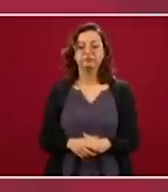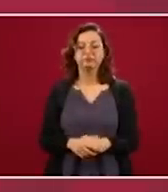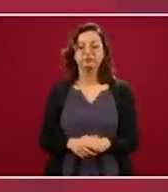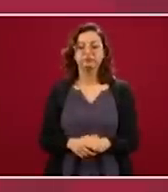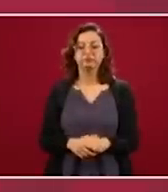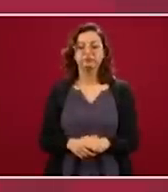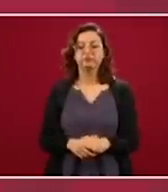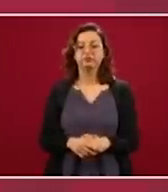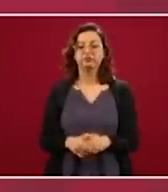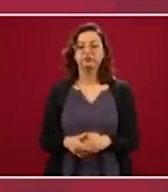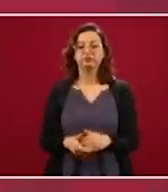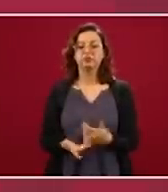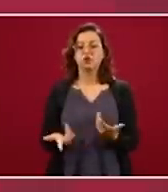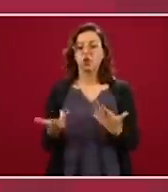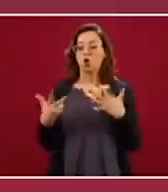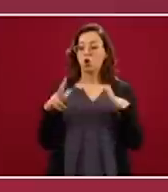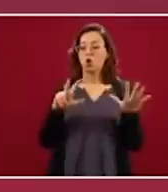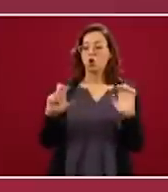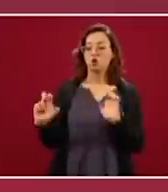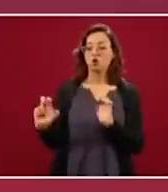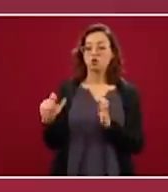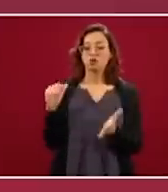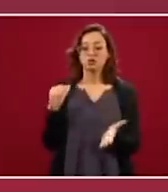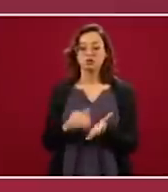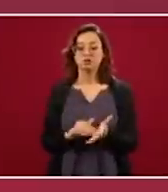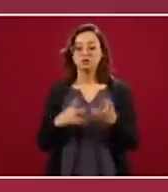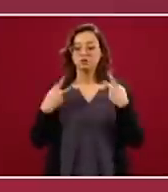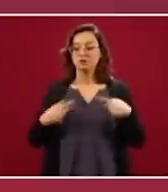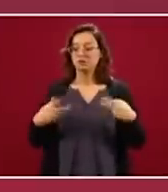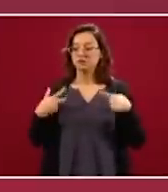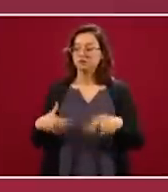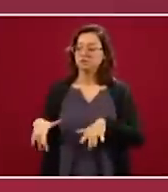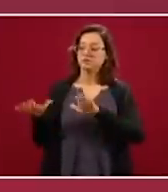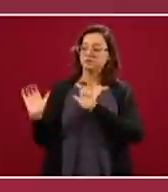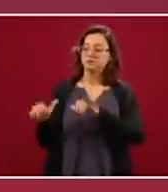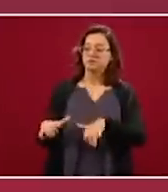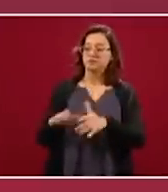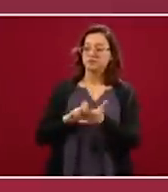Más de 800,000 están recibiendo este apoyo.